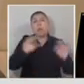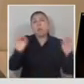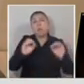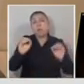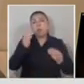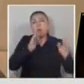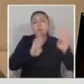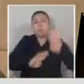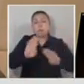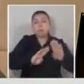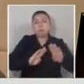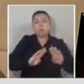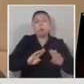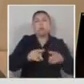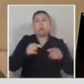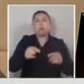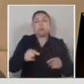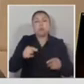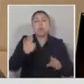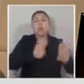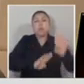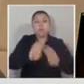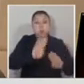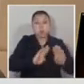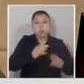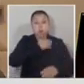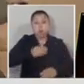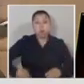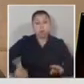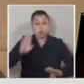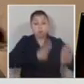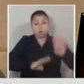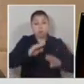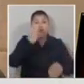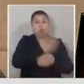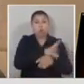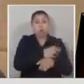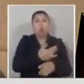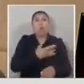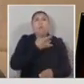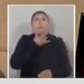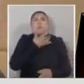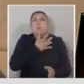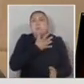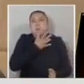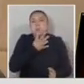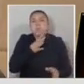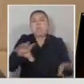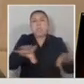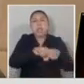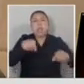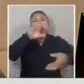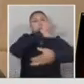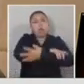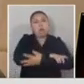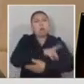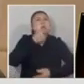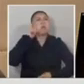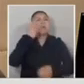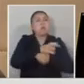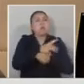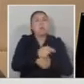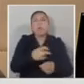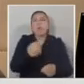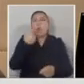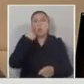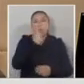porque, repito, protege a los delincuentes. No sé qué convenio tienen con los delincuentes porque afortunadamente no he conocido en